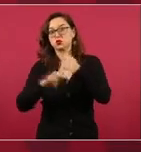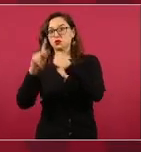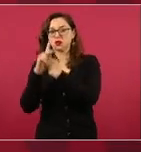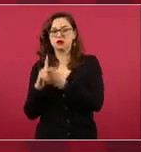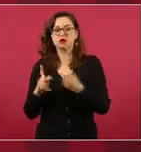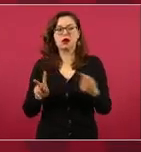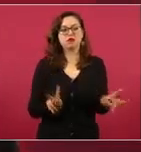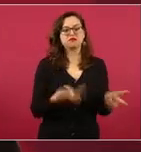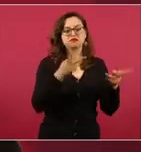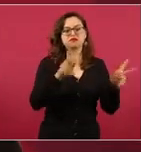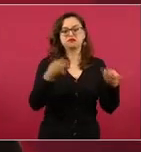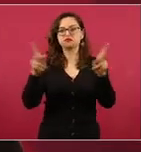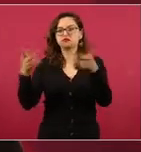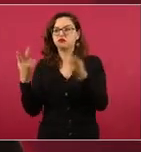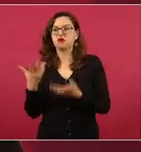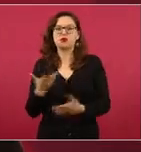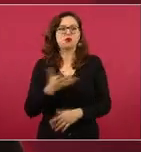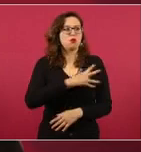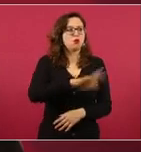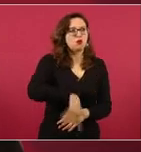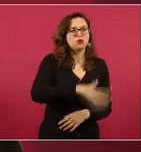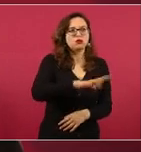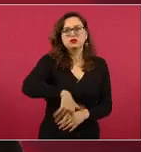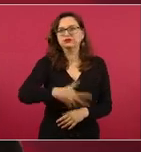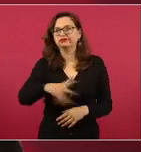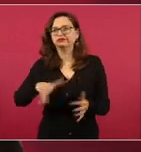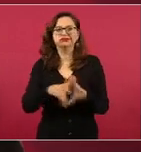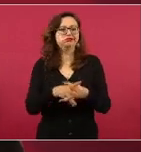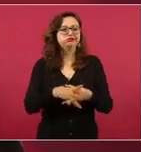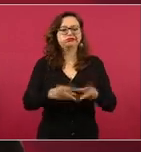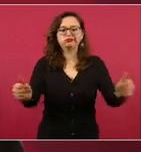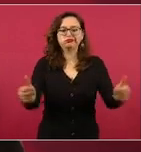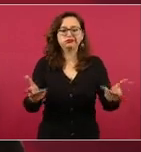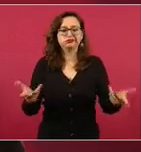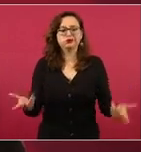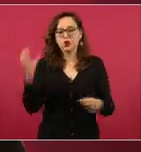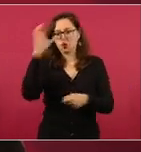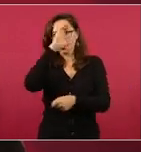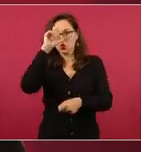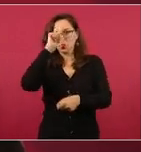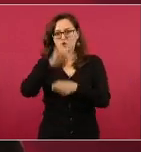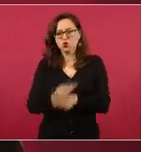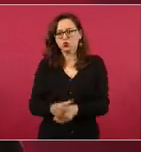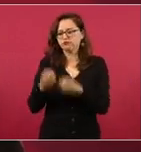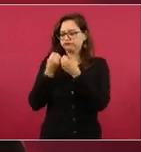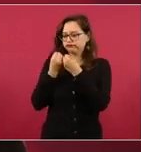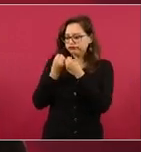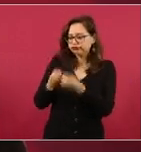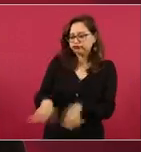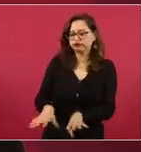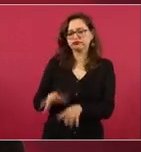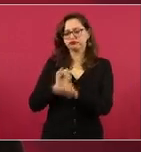cultura y se pierde la posibilidad de conocer este patrimonio, reconocerlo, investigarlo y divulgarlo.